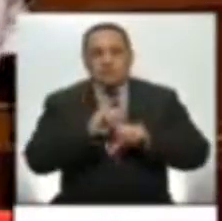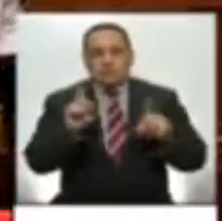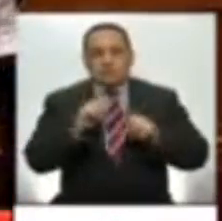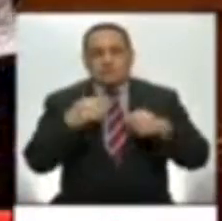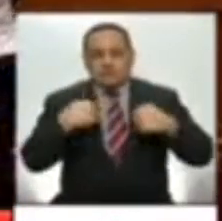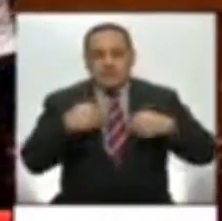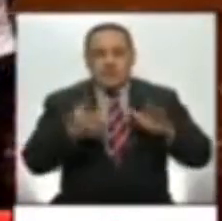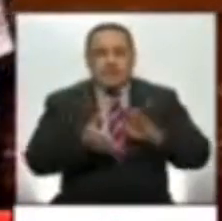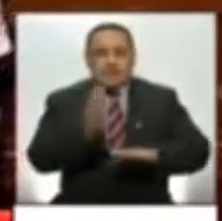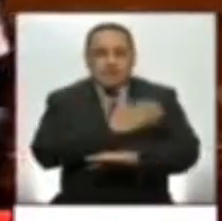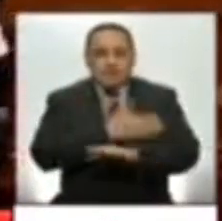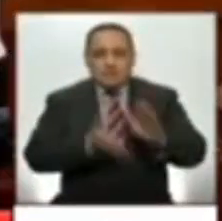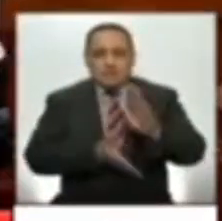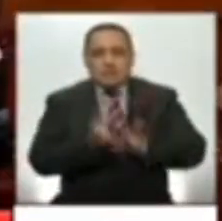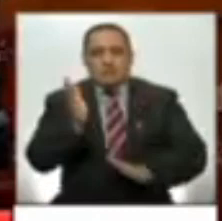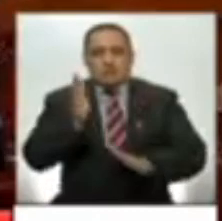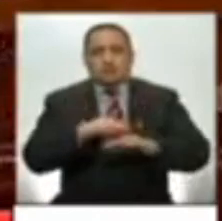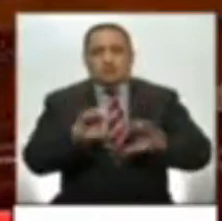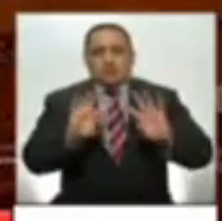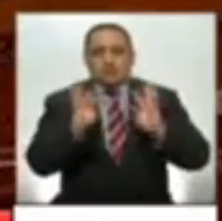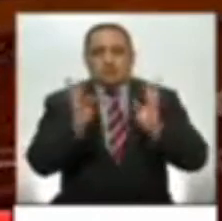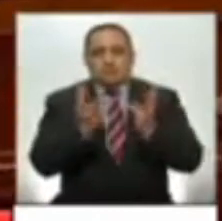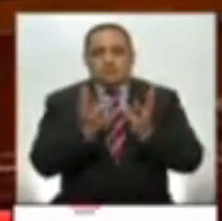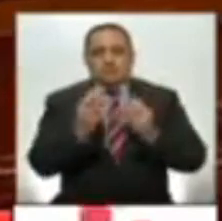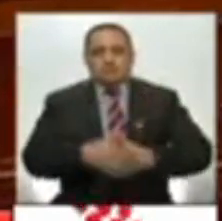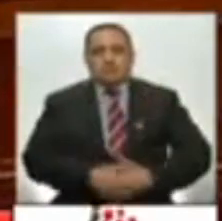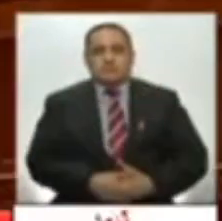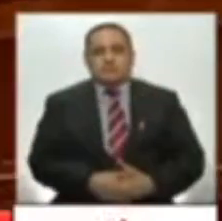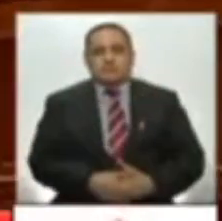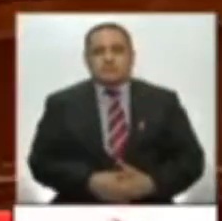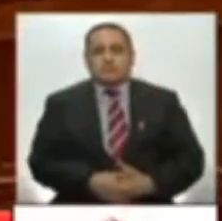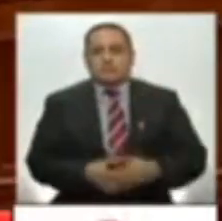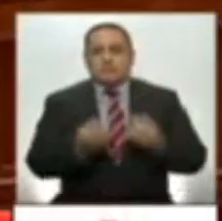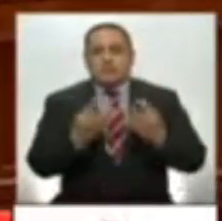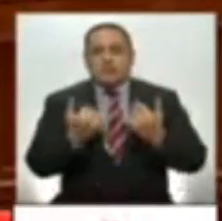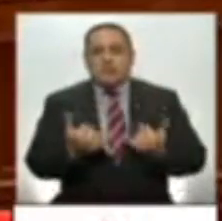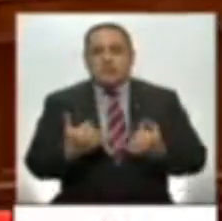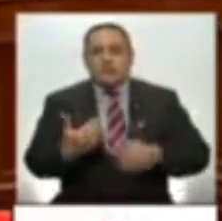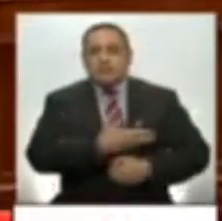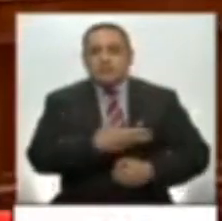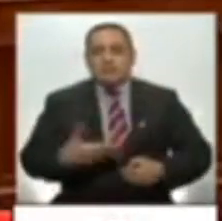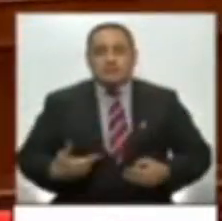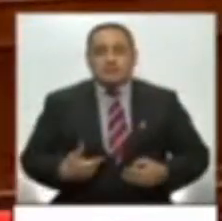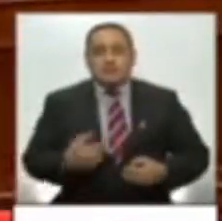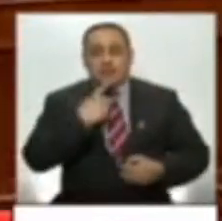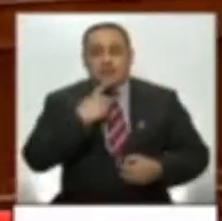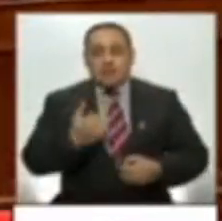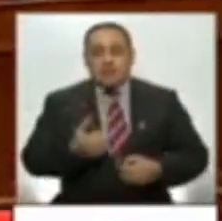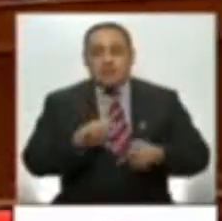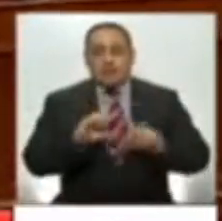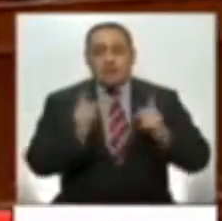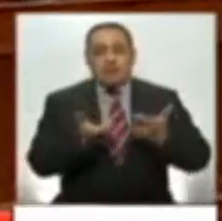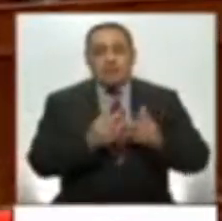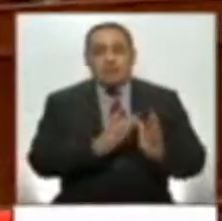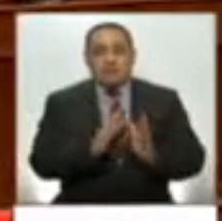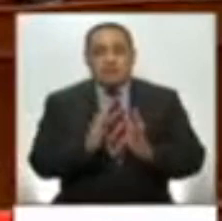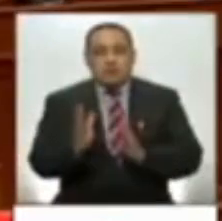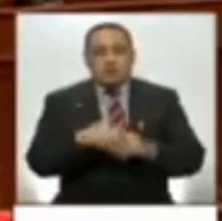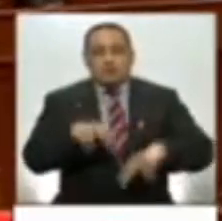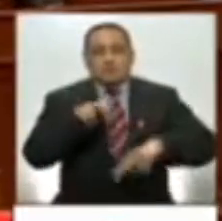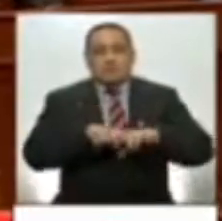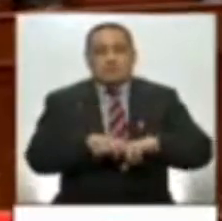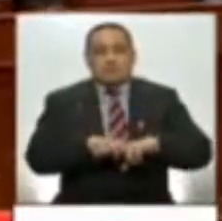ya se han retirado del hemiciclo principal. En estos momentos el presidente de la Junta Preparatoria